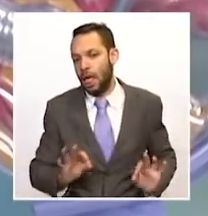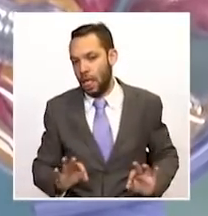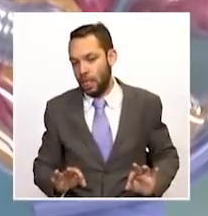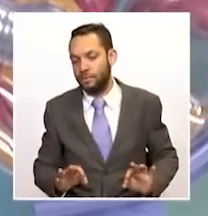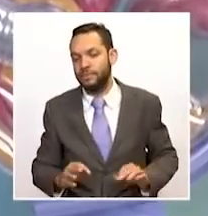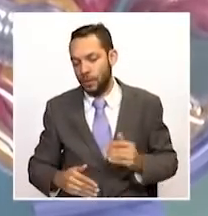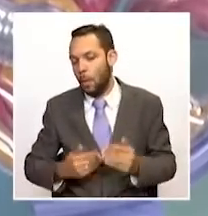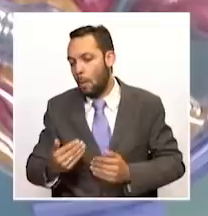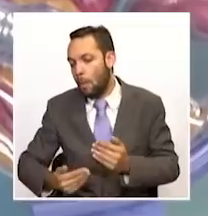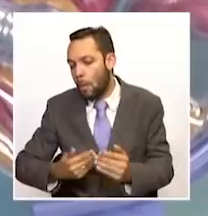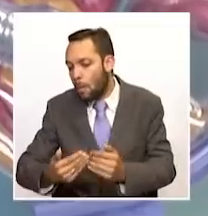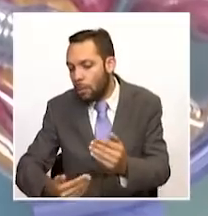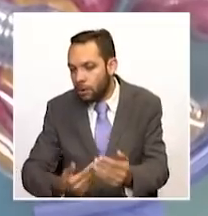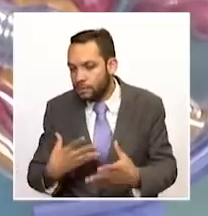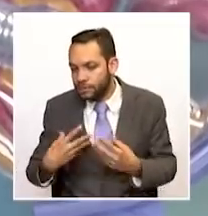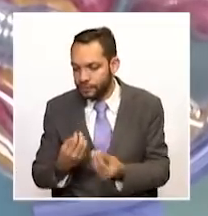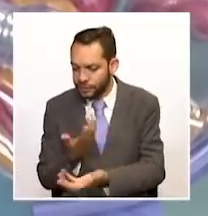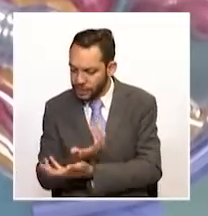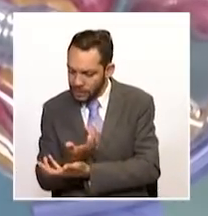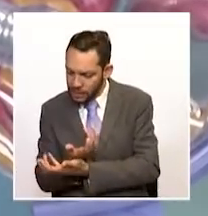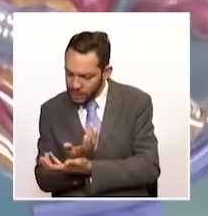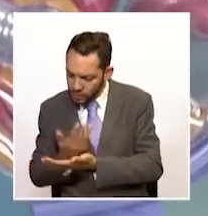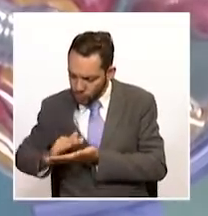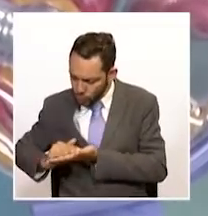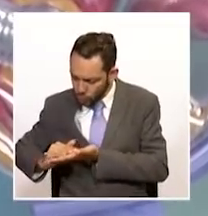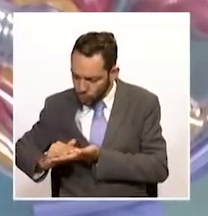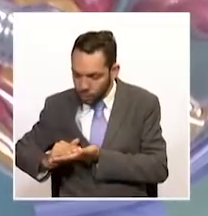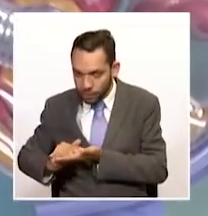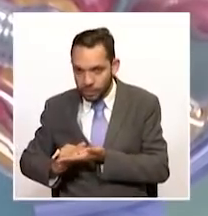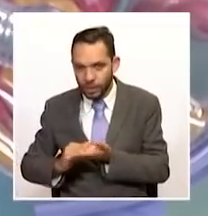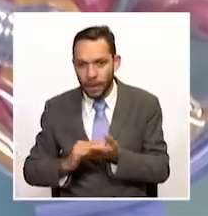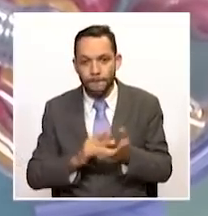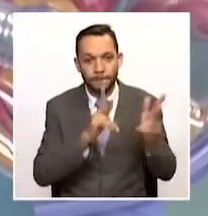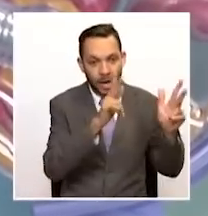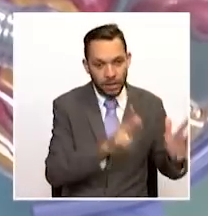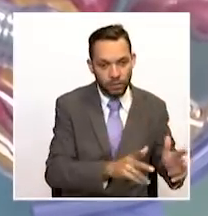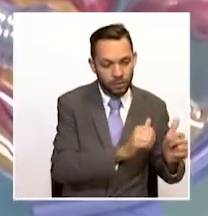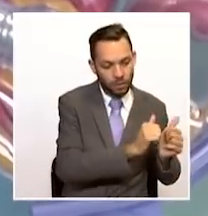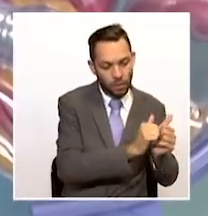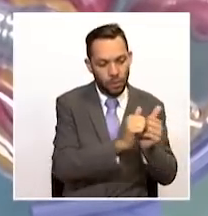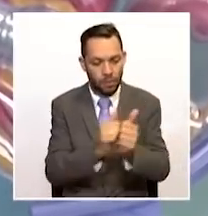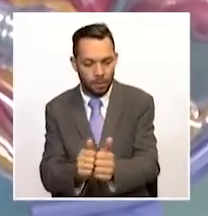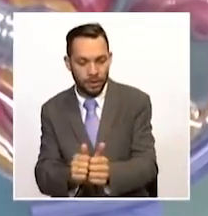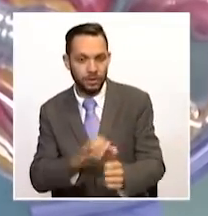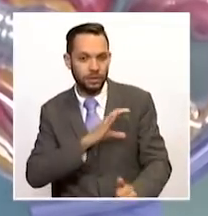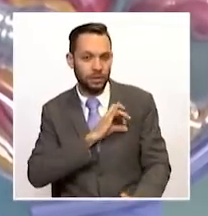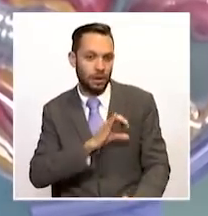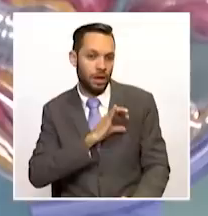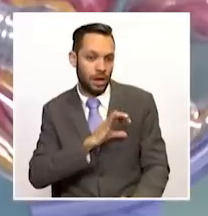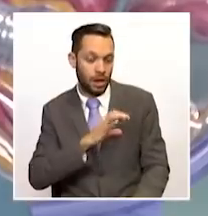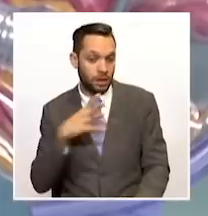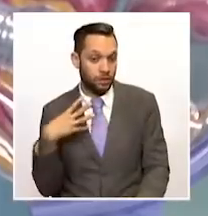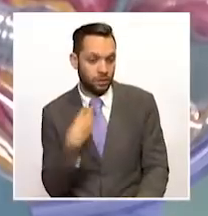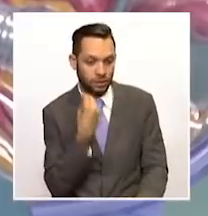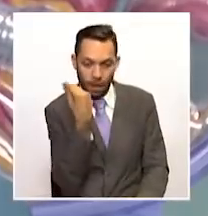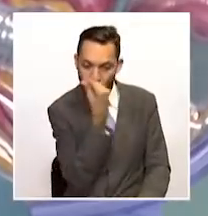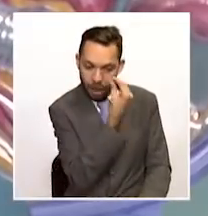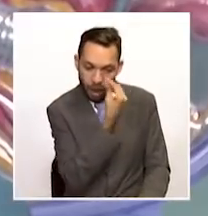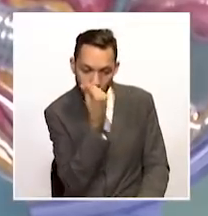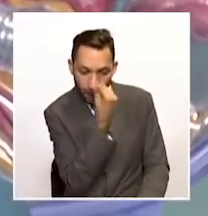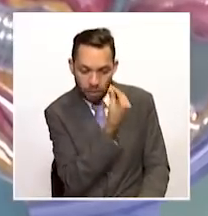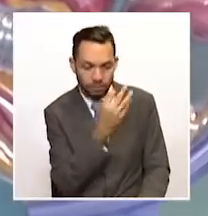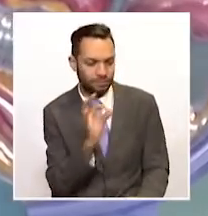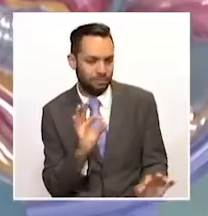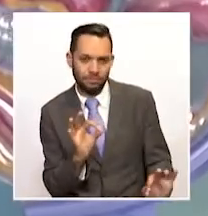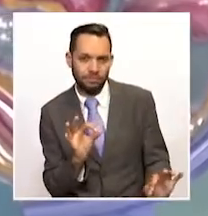importante para nosotros poder movilizar algunos pacientes hasta la ciudad de cali realmente nosotros somos una entidad sin ánimo de lucro y eso hace que no tengamos